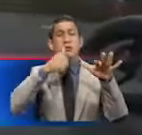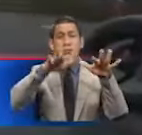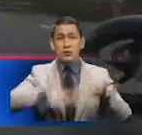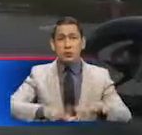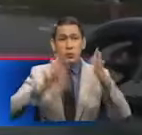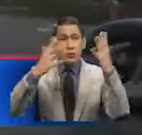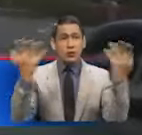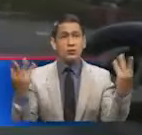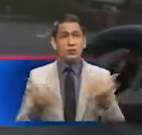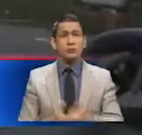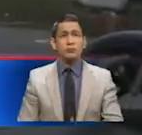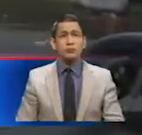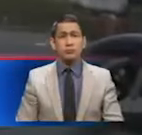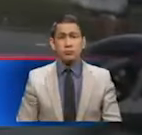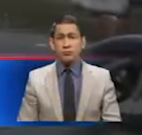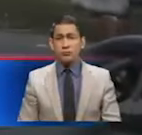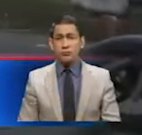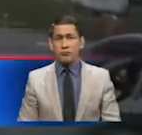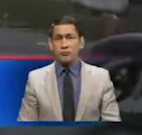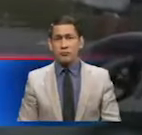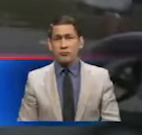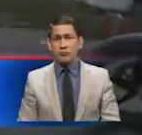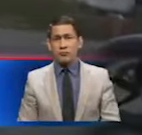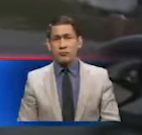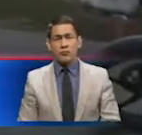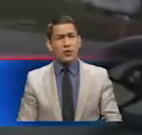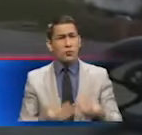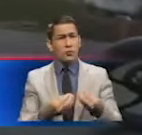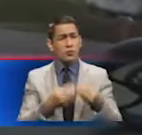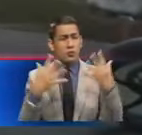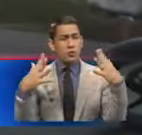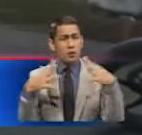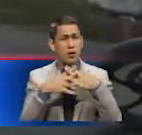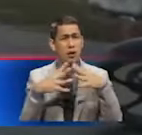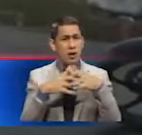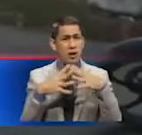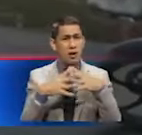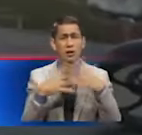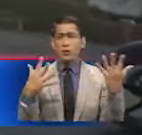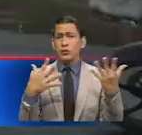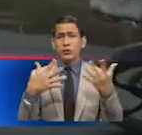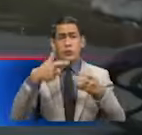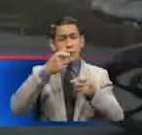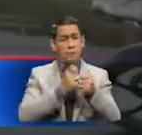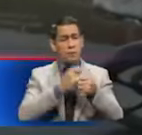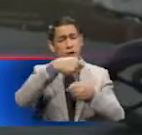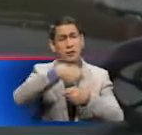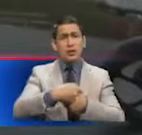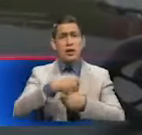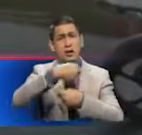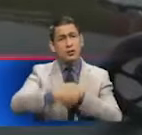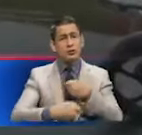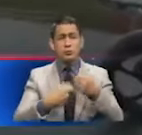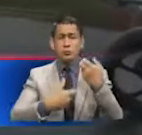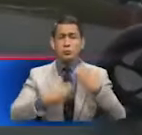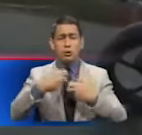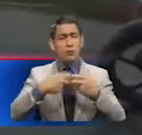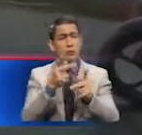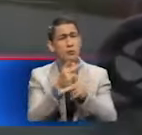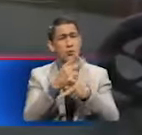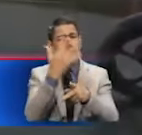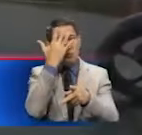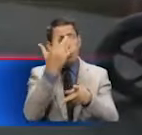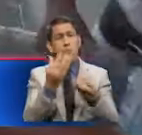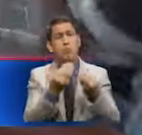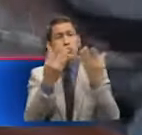pique. Grandes cantidades de arroz sembrado, maíz, el banano mismo está sufriendo porque coge mucha agua y no coge grado el